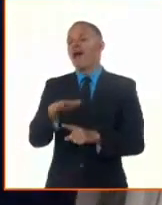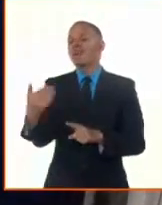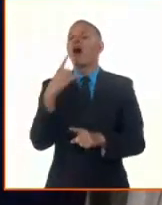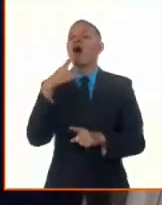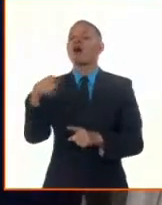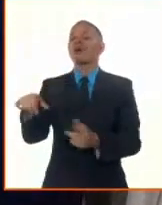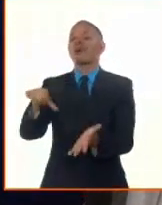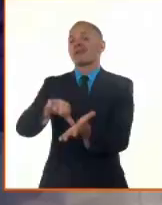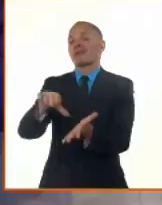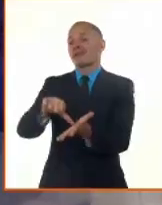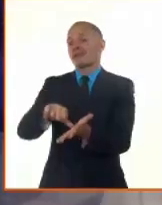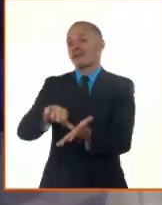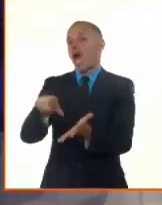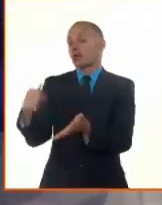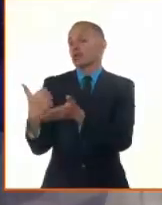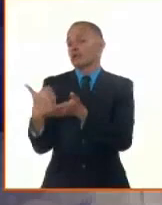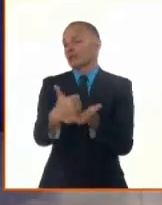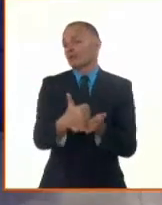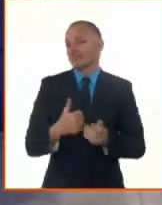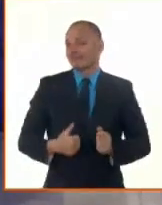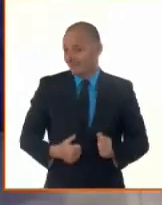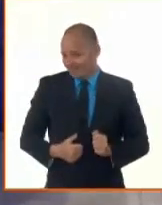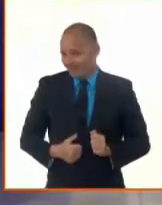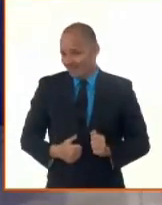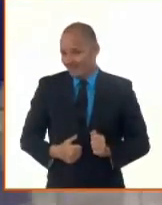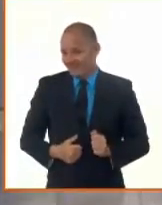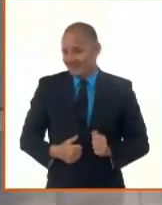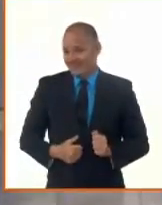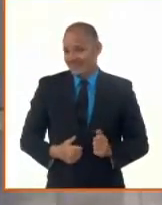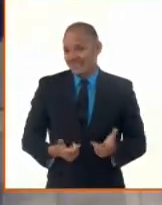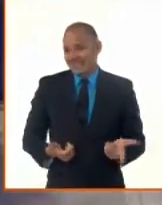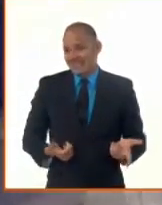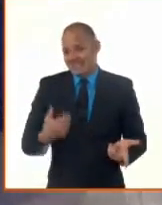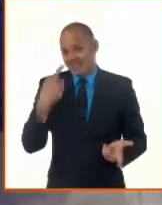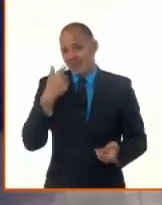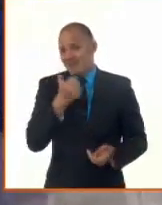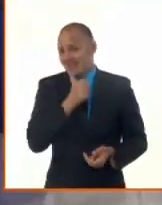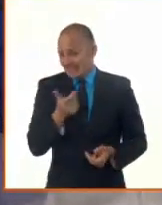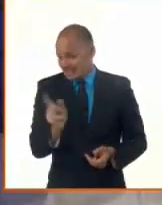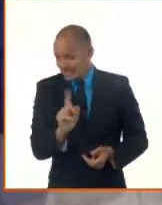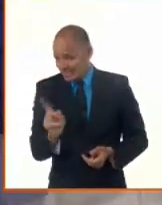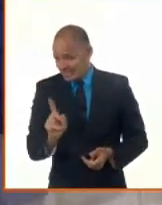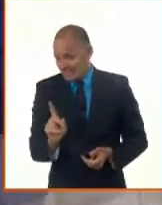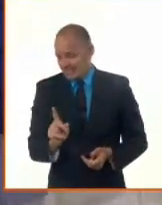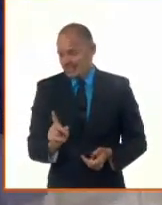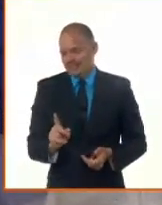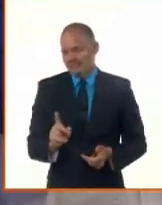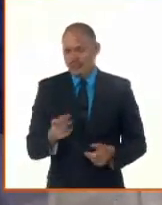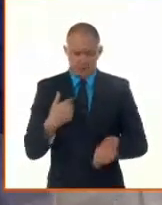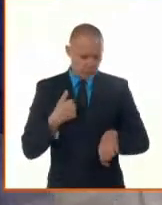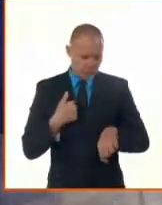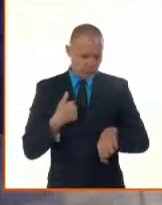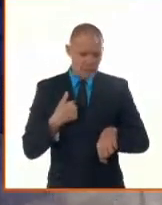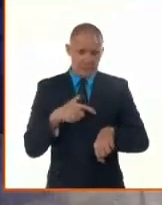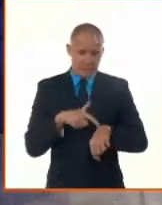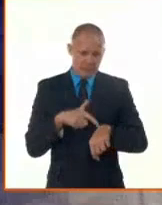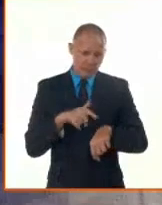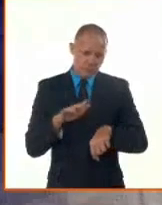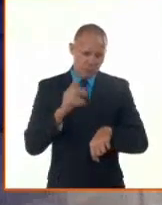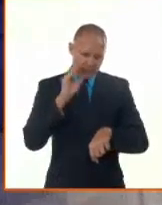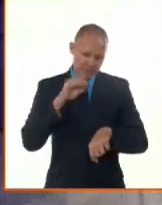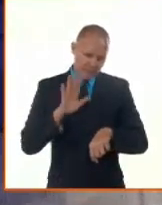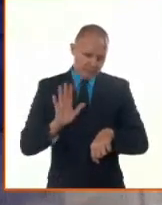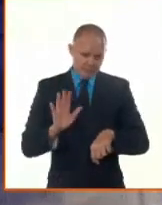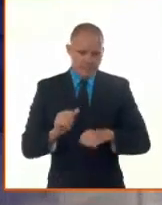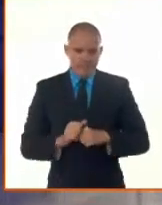entonces es una situación vamos a decir crítica porque rápidamente sé que nos falta tiempo ha habido una